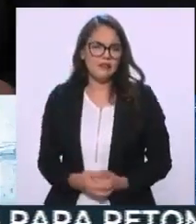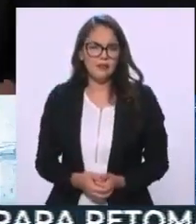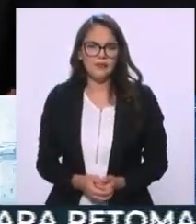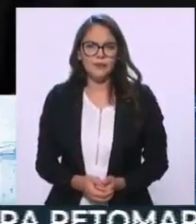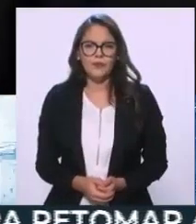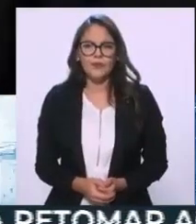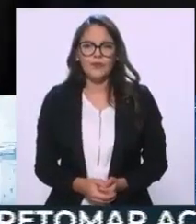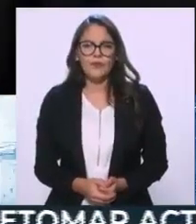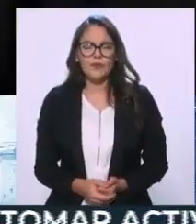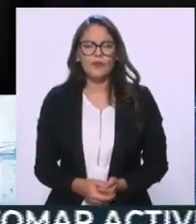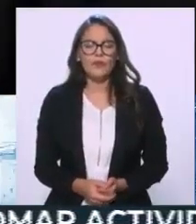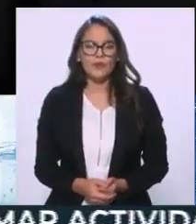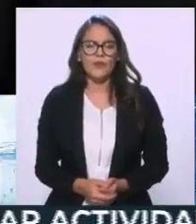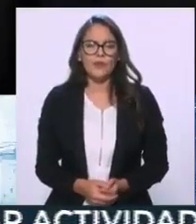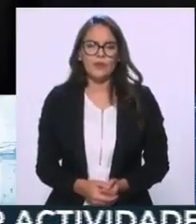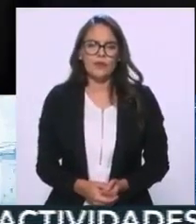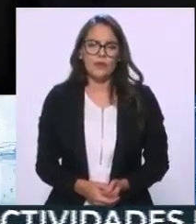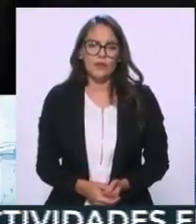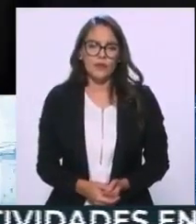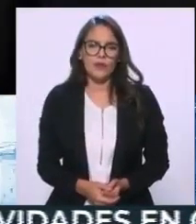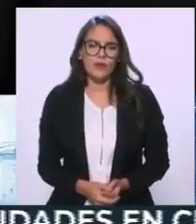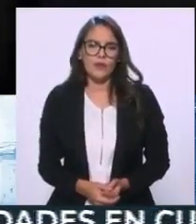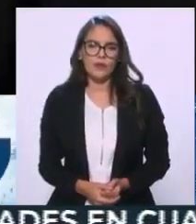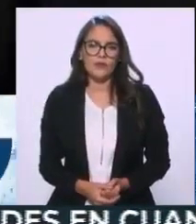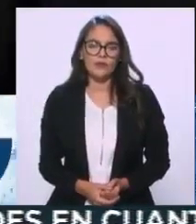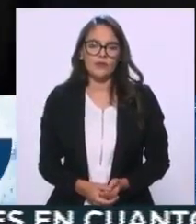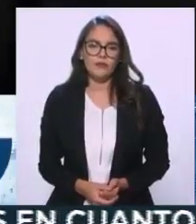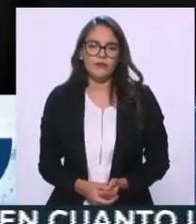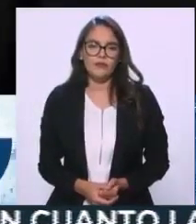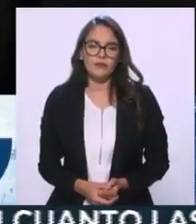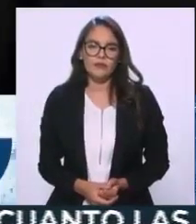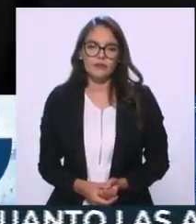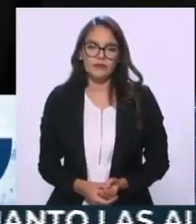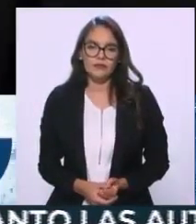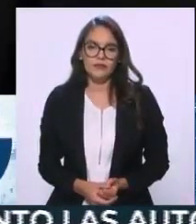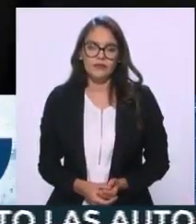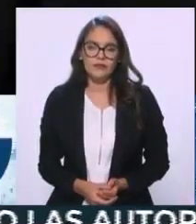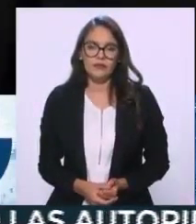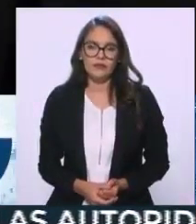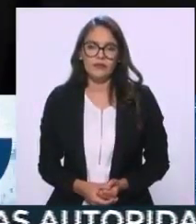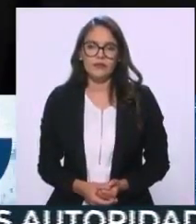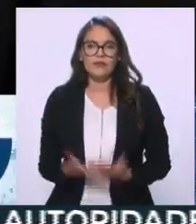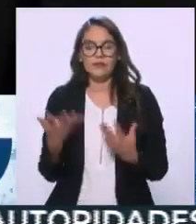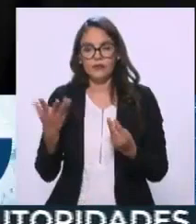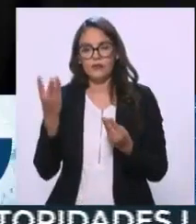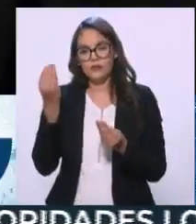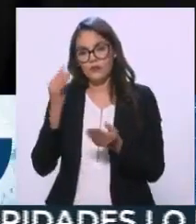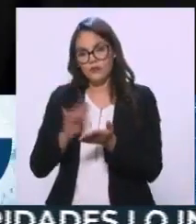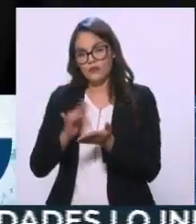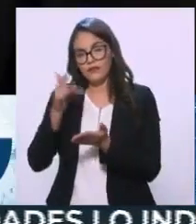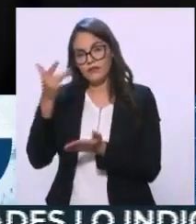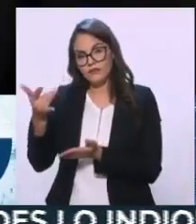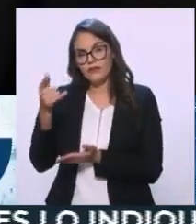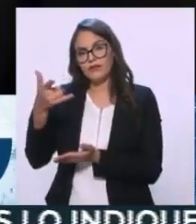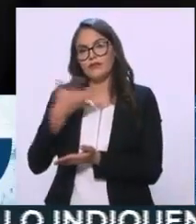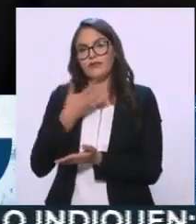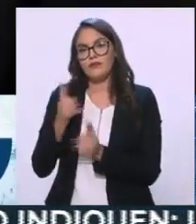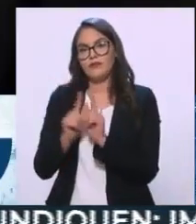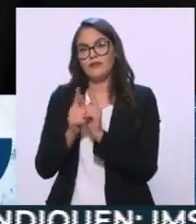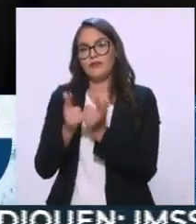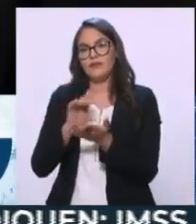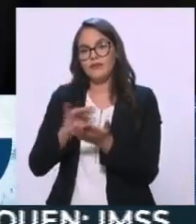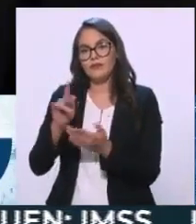Bueno, a ver, es un poco... Primero agradezco muchísimo que Azul, tú evoques el libro